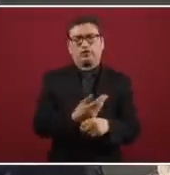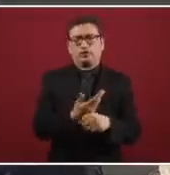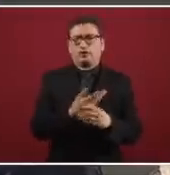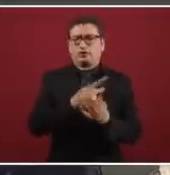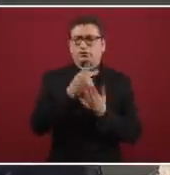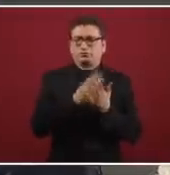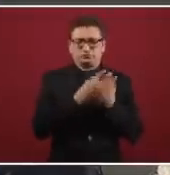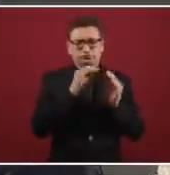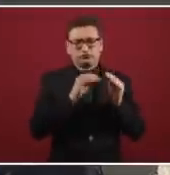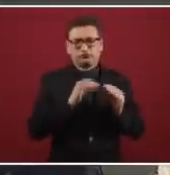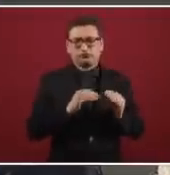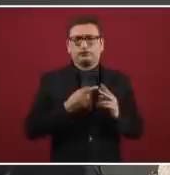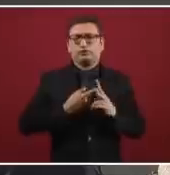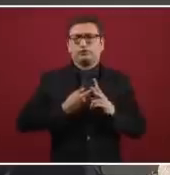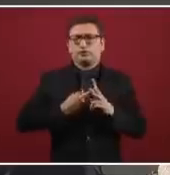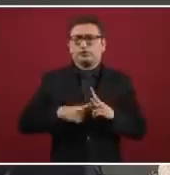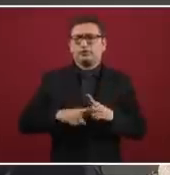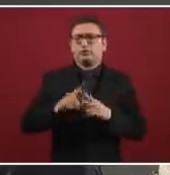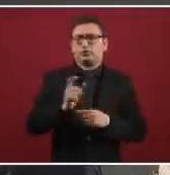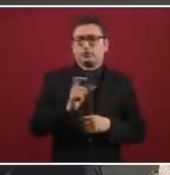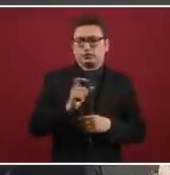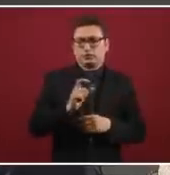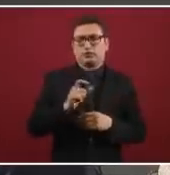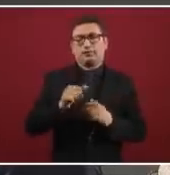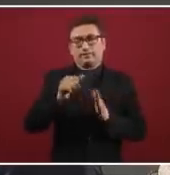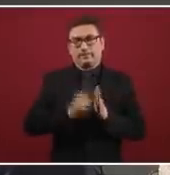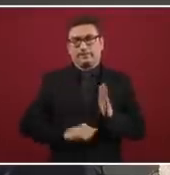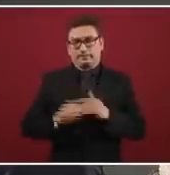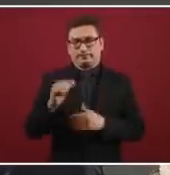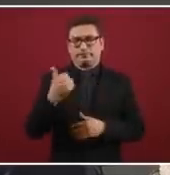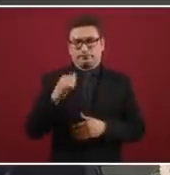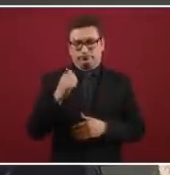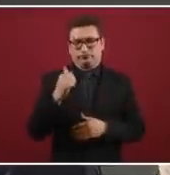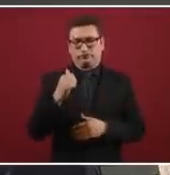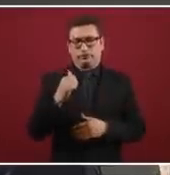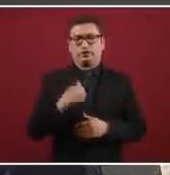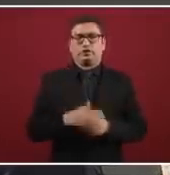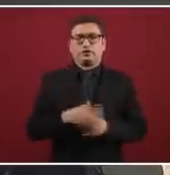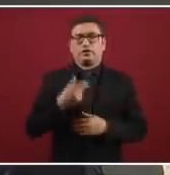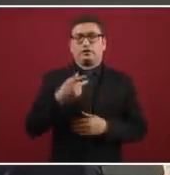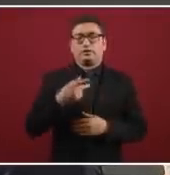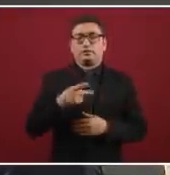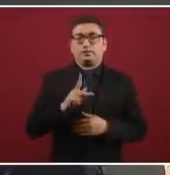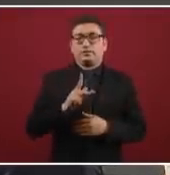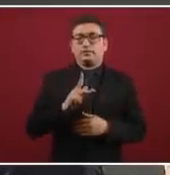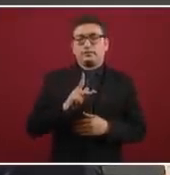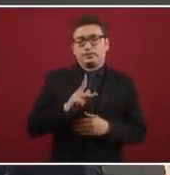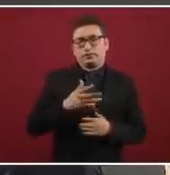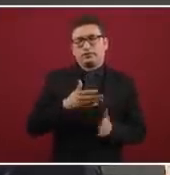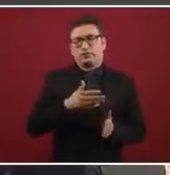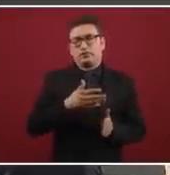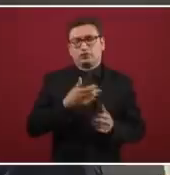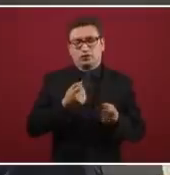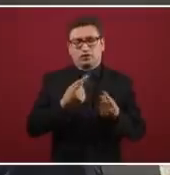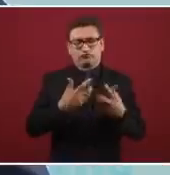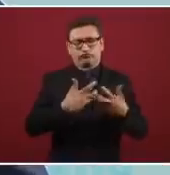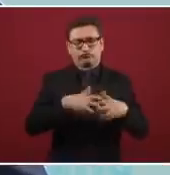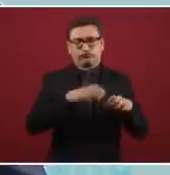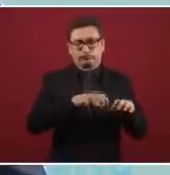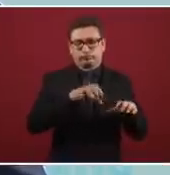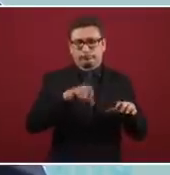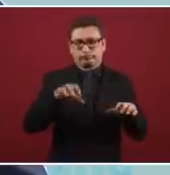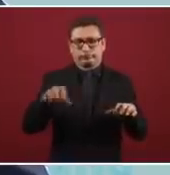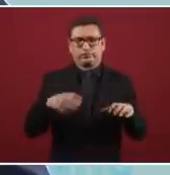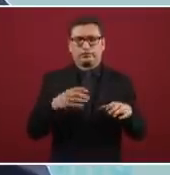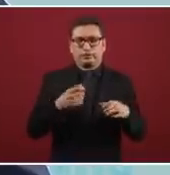para empezar a mediados del mes de agosto. Sin embargo, empezamos con algunas plantas las